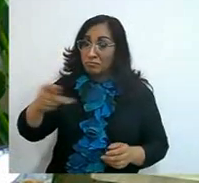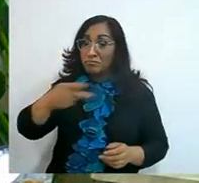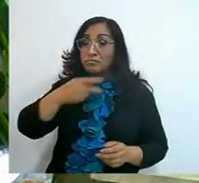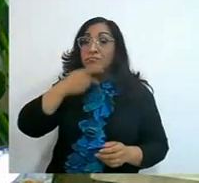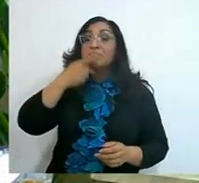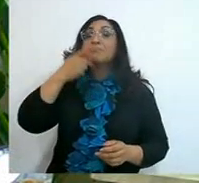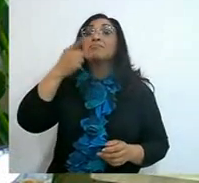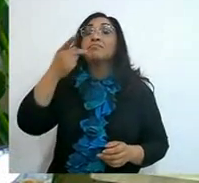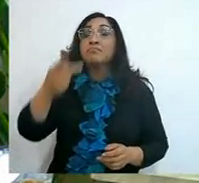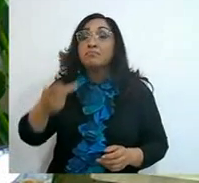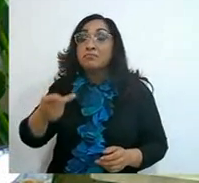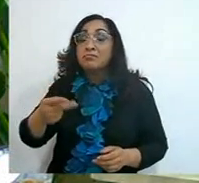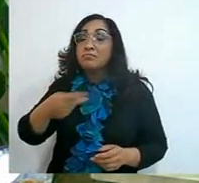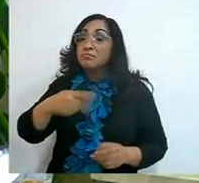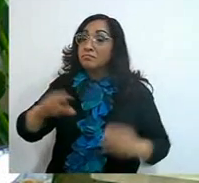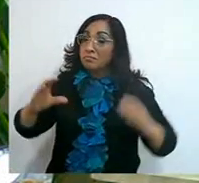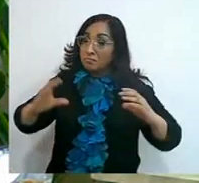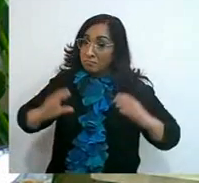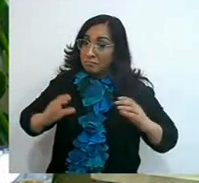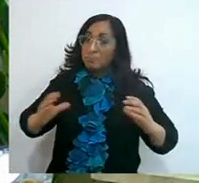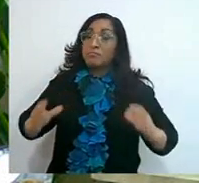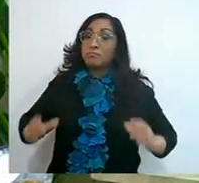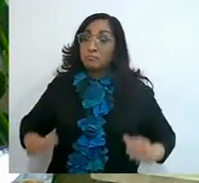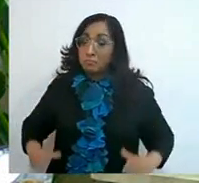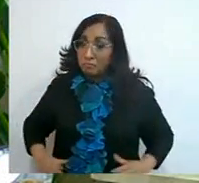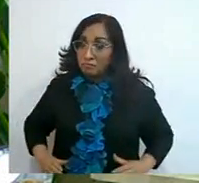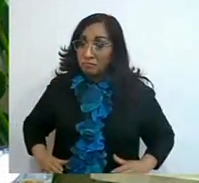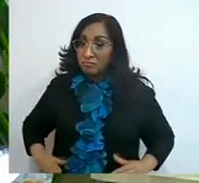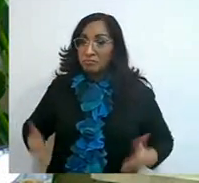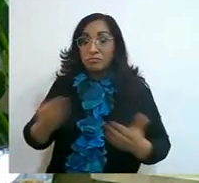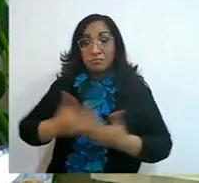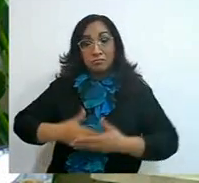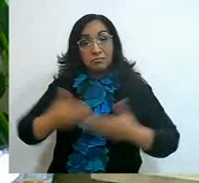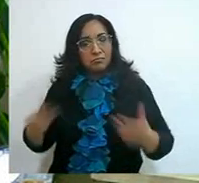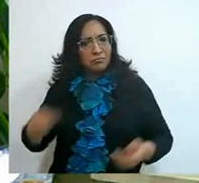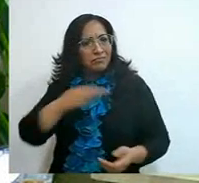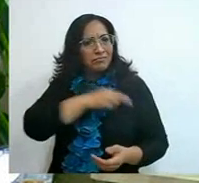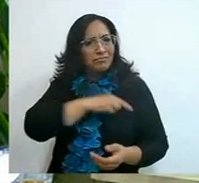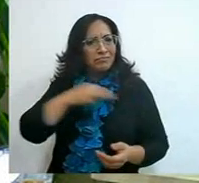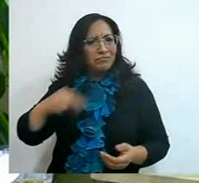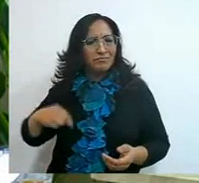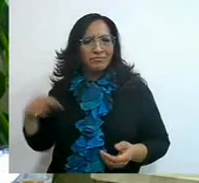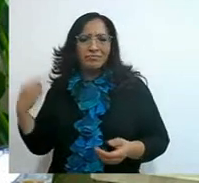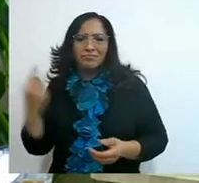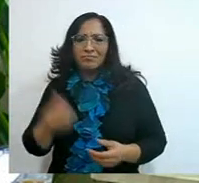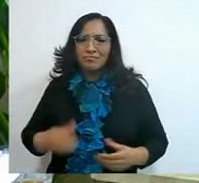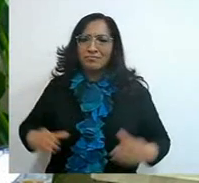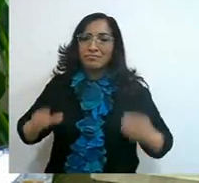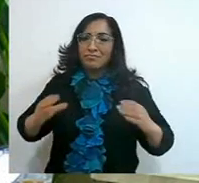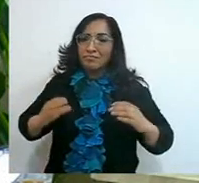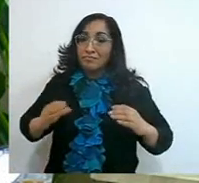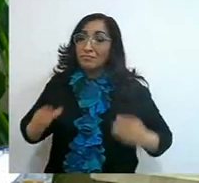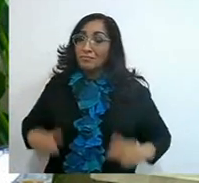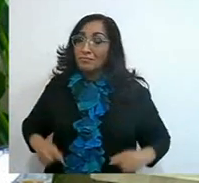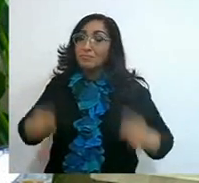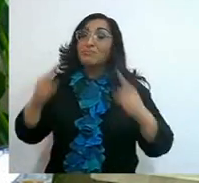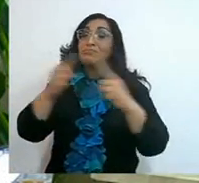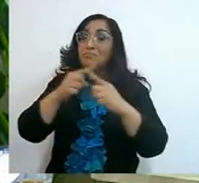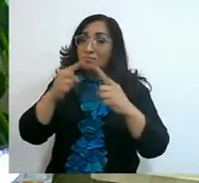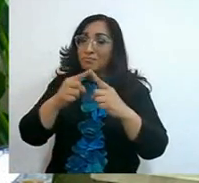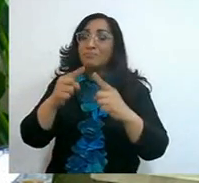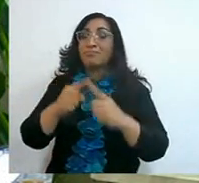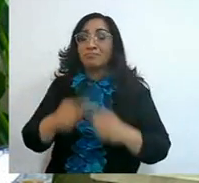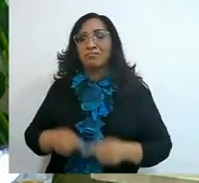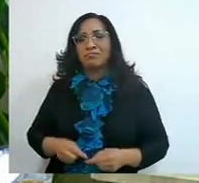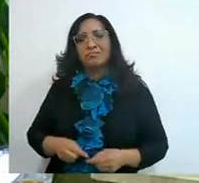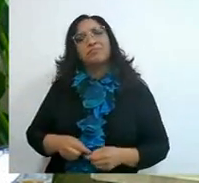es templo. Ahora somos su templo nosotros. pero soliviantaron los